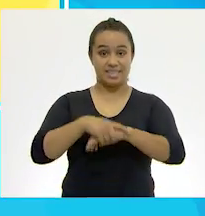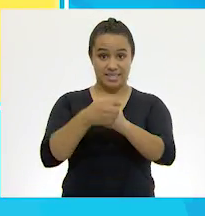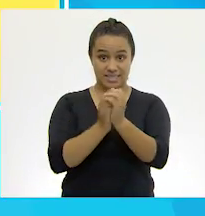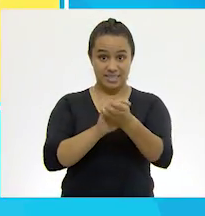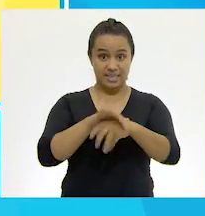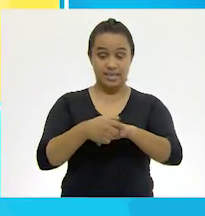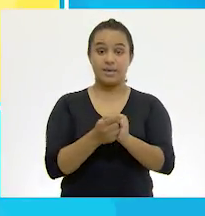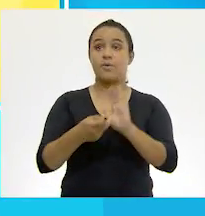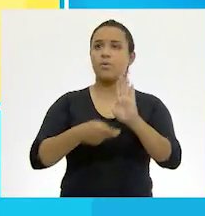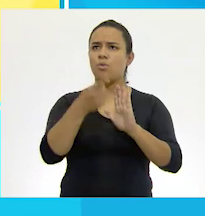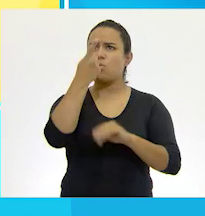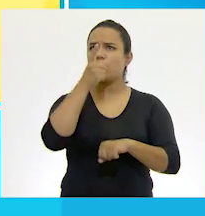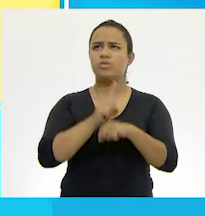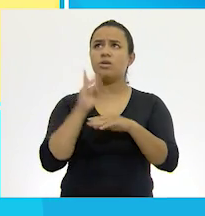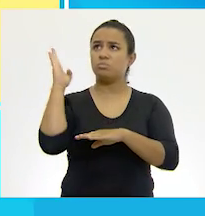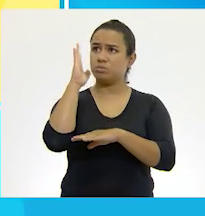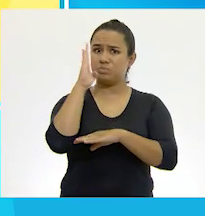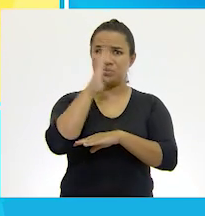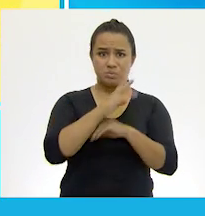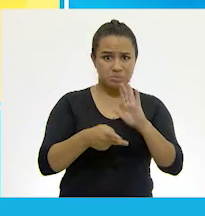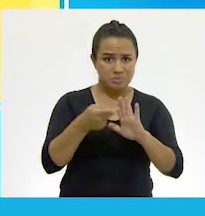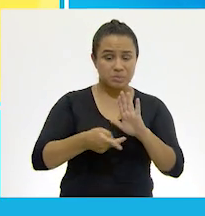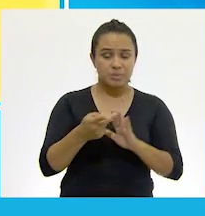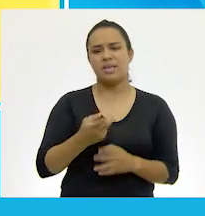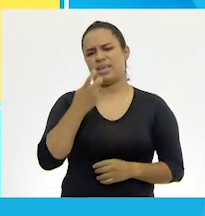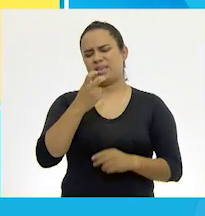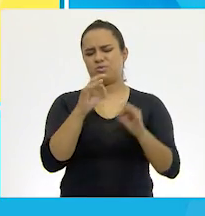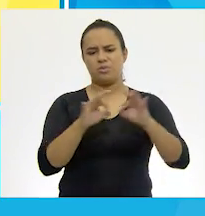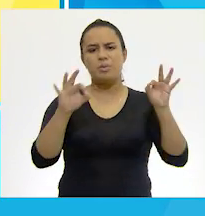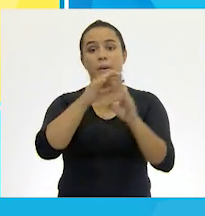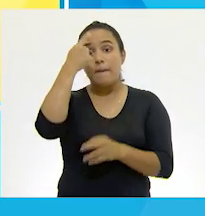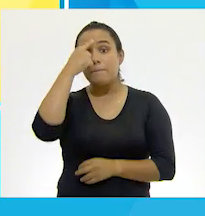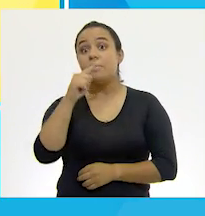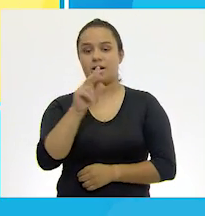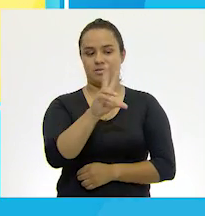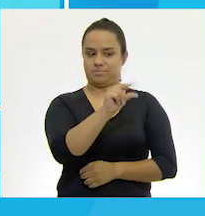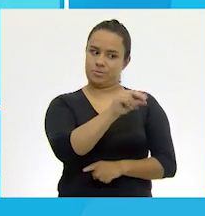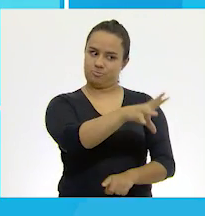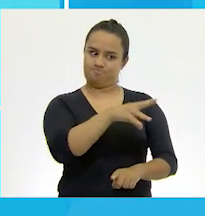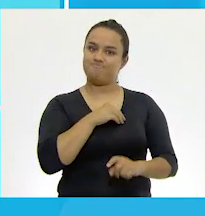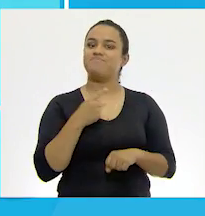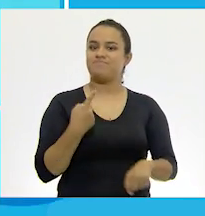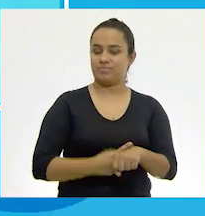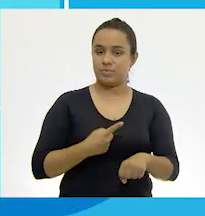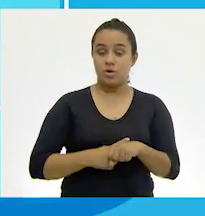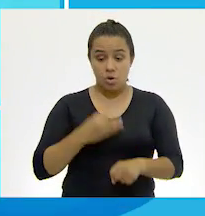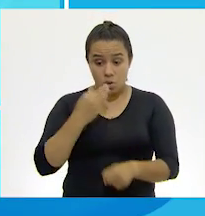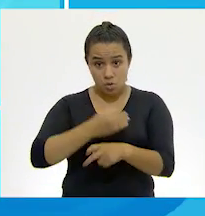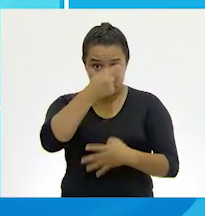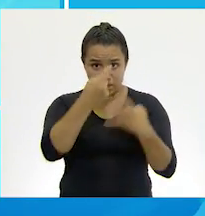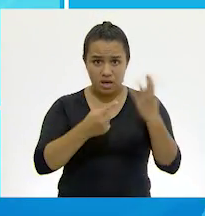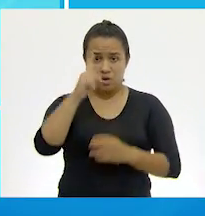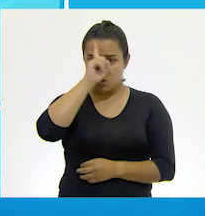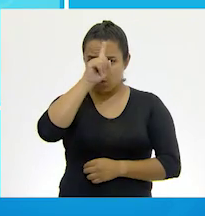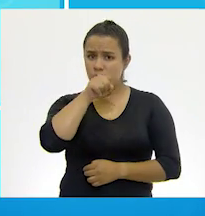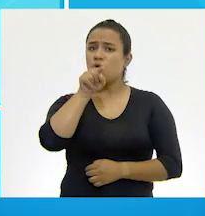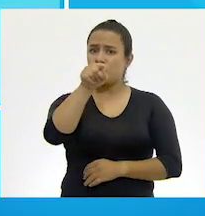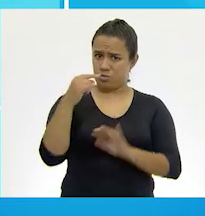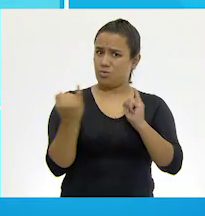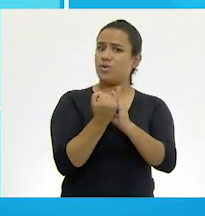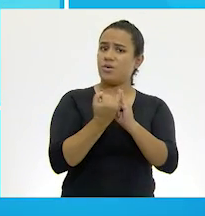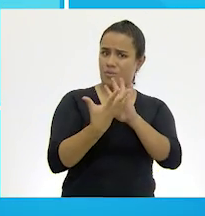Lavarnos las manos varias veces al día es importante para prevenir cualquier enfermedad. Sigue estos pasos para